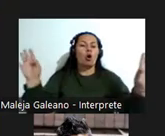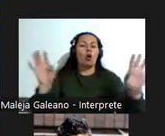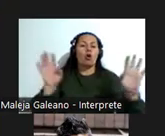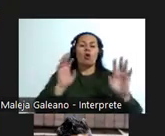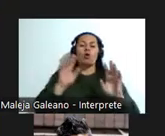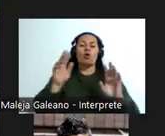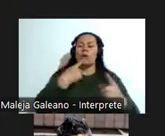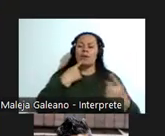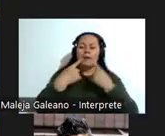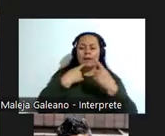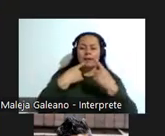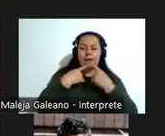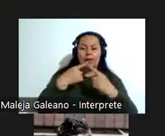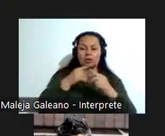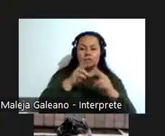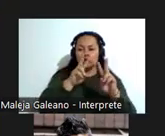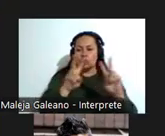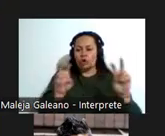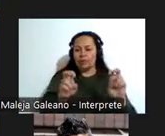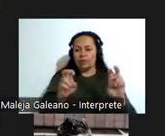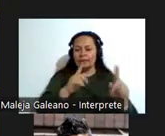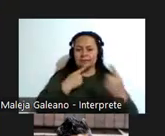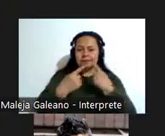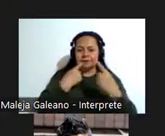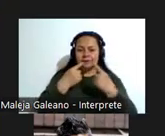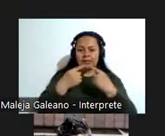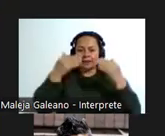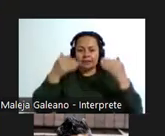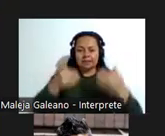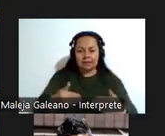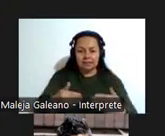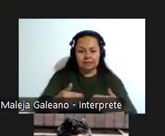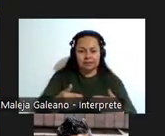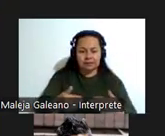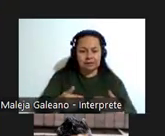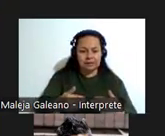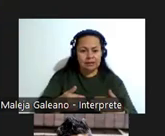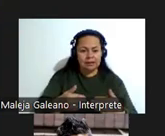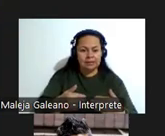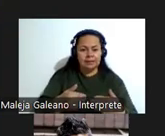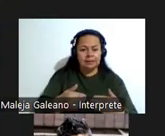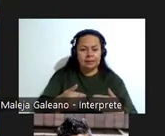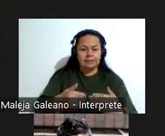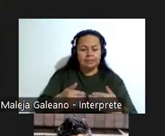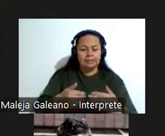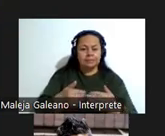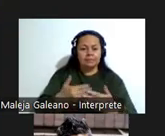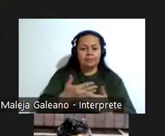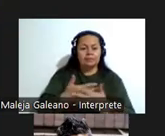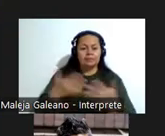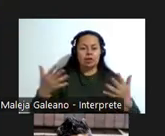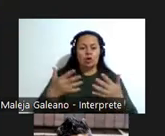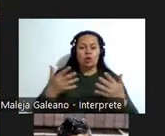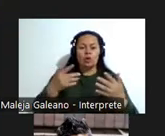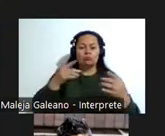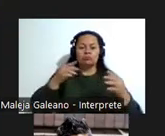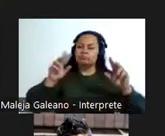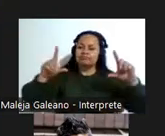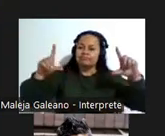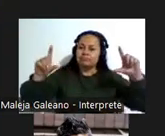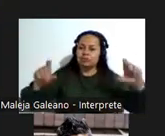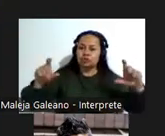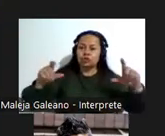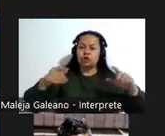que en este caso es la discapacidad como una experiencia encarnada. Allí hago un paréntesis y